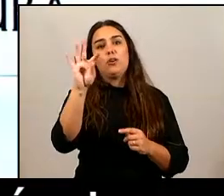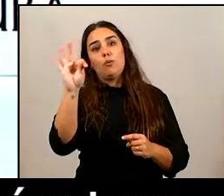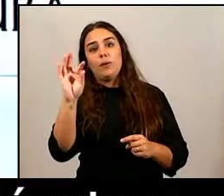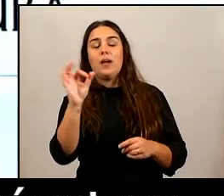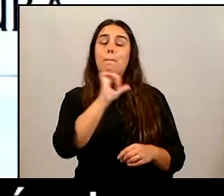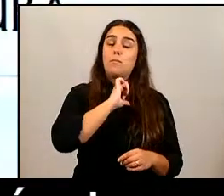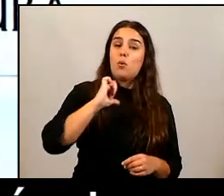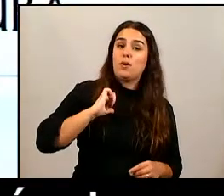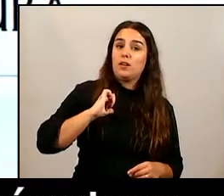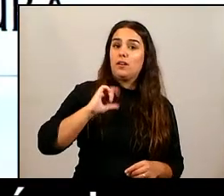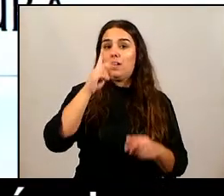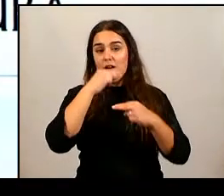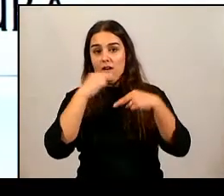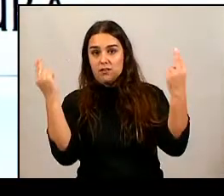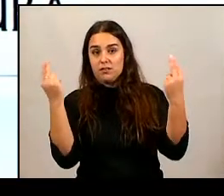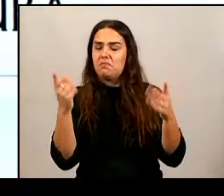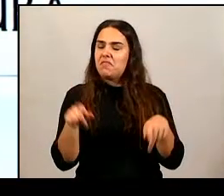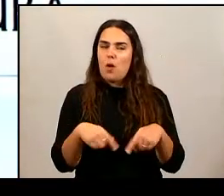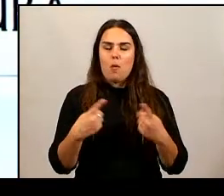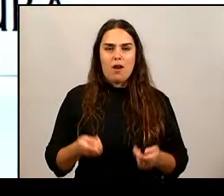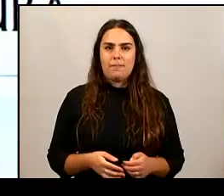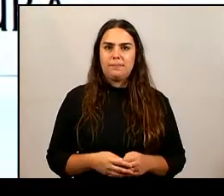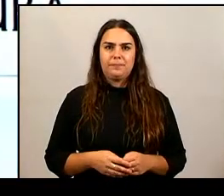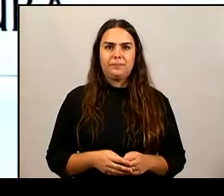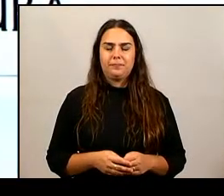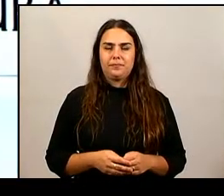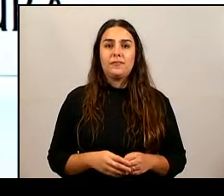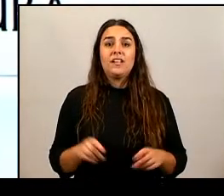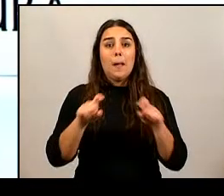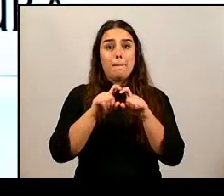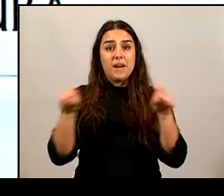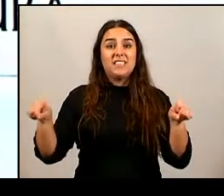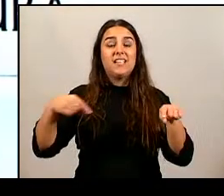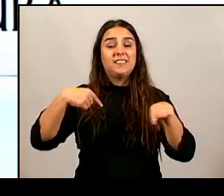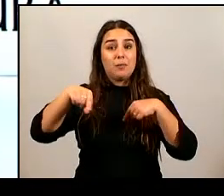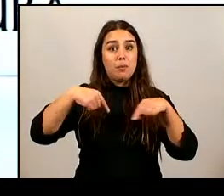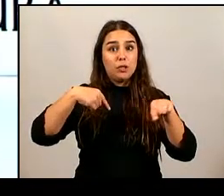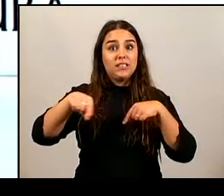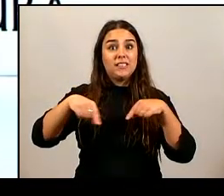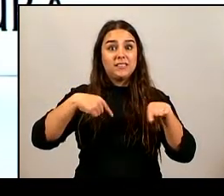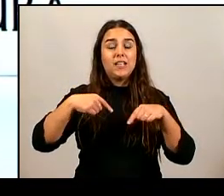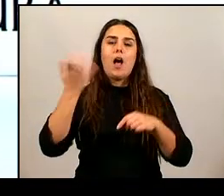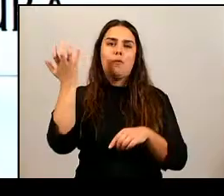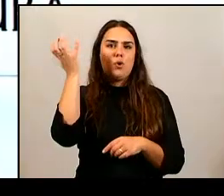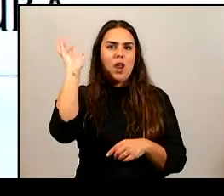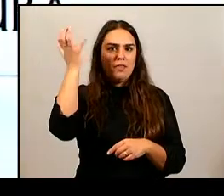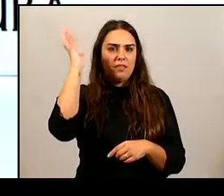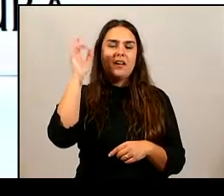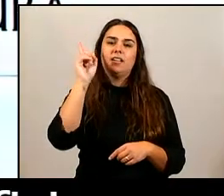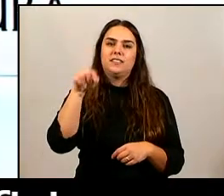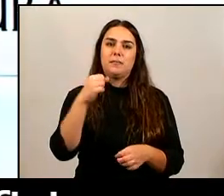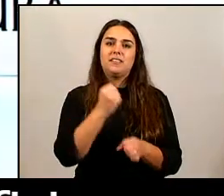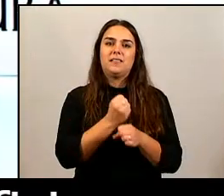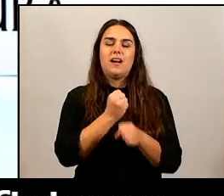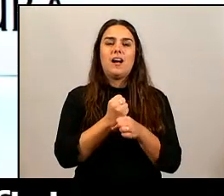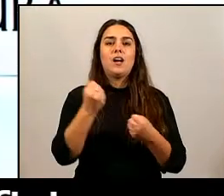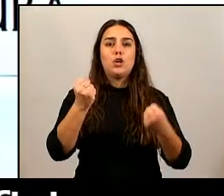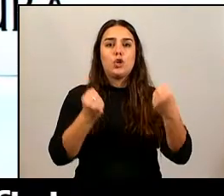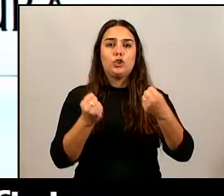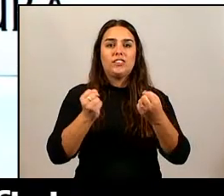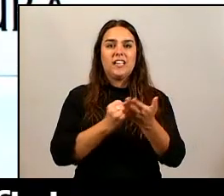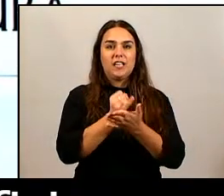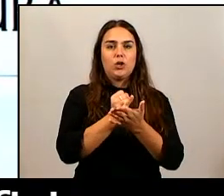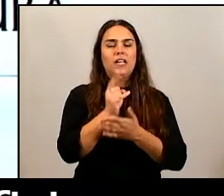o privadas. Se beneficiarán las empresas de transportes, las de ambulancias y las que trabajen con vehículos